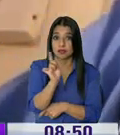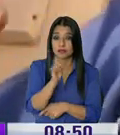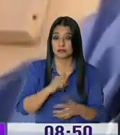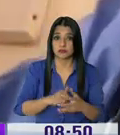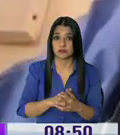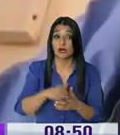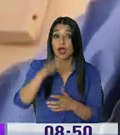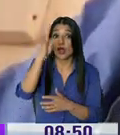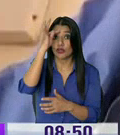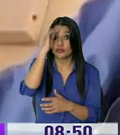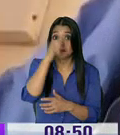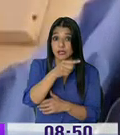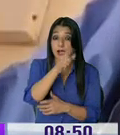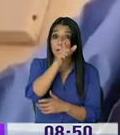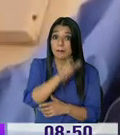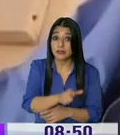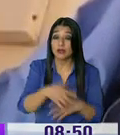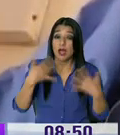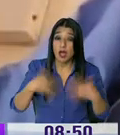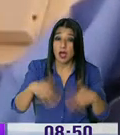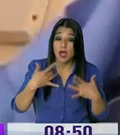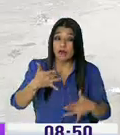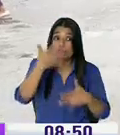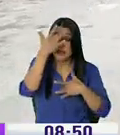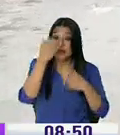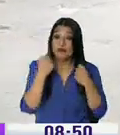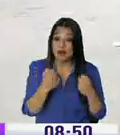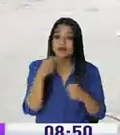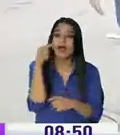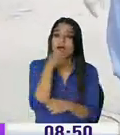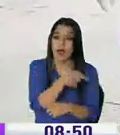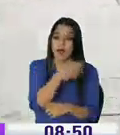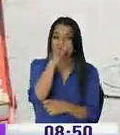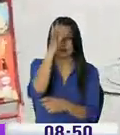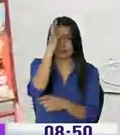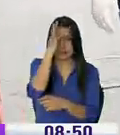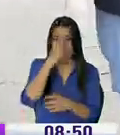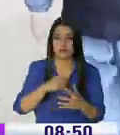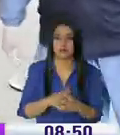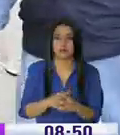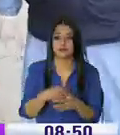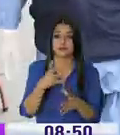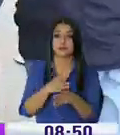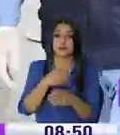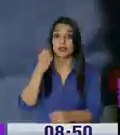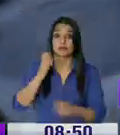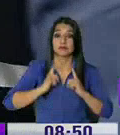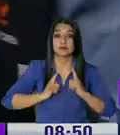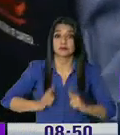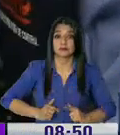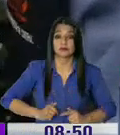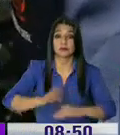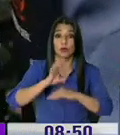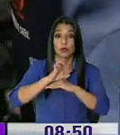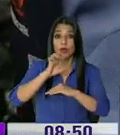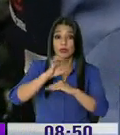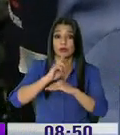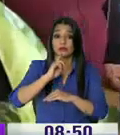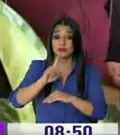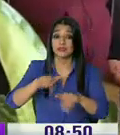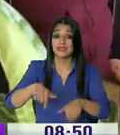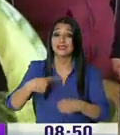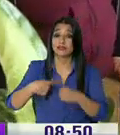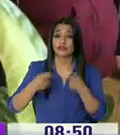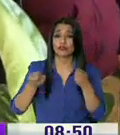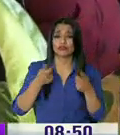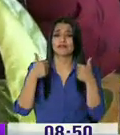hospitales se controla la gente que está grave, que está enferma. Para la Federación Médica Ecuatoriana, la ciudad podrá llevar un buen control siempre